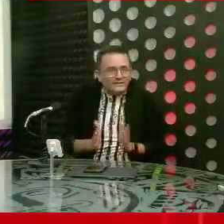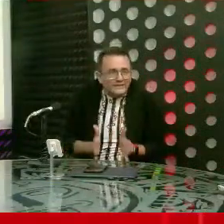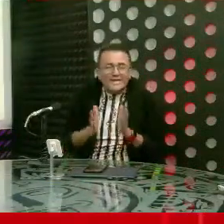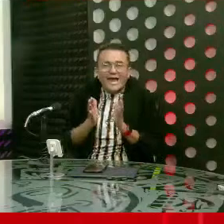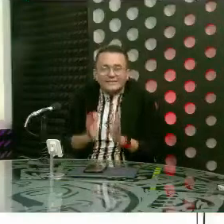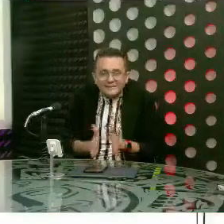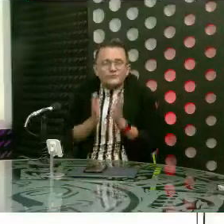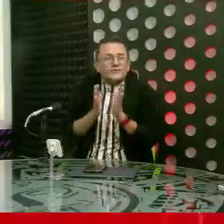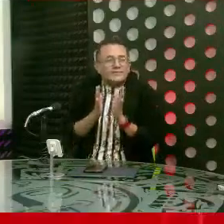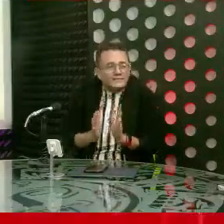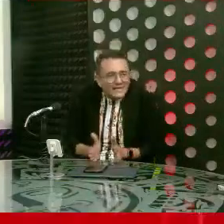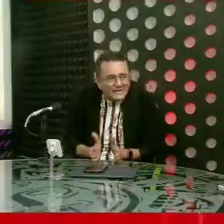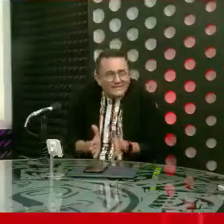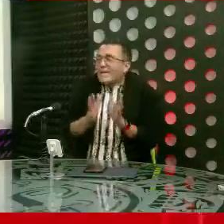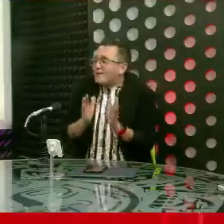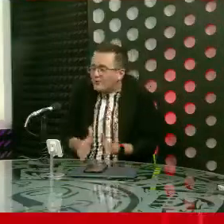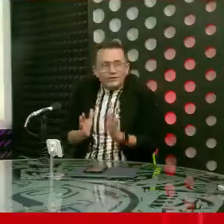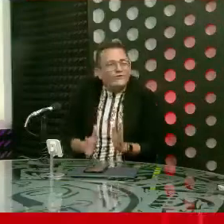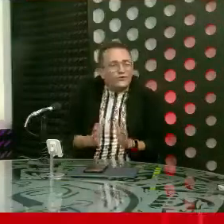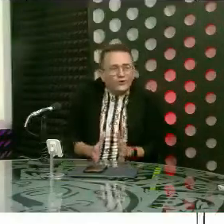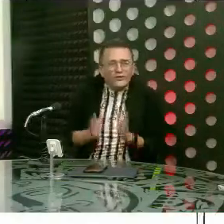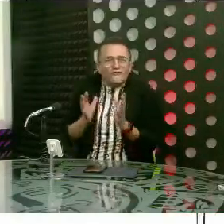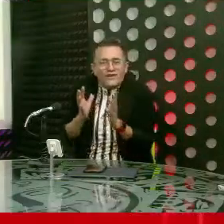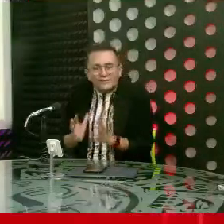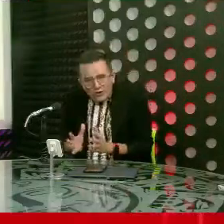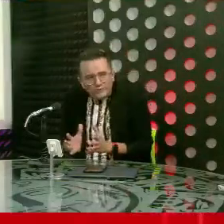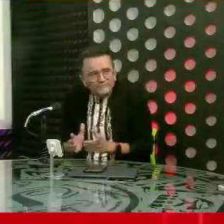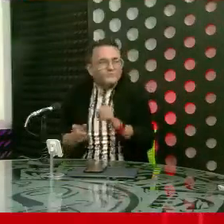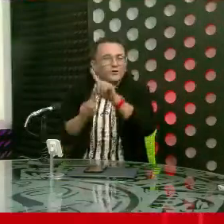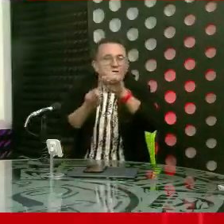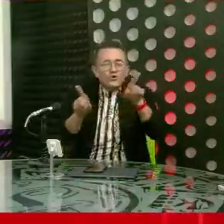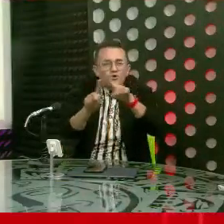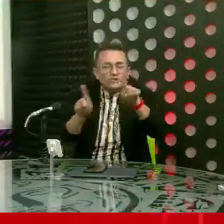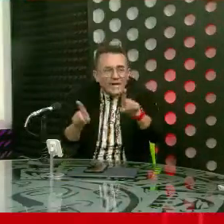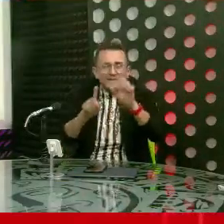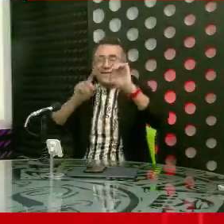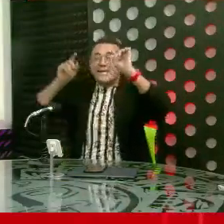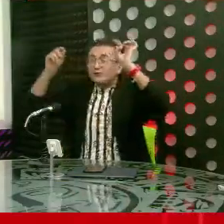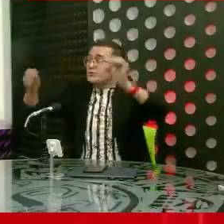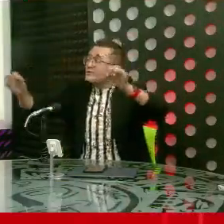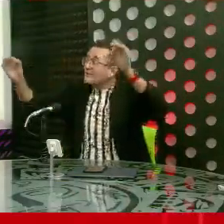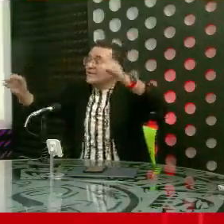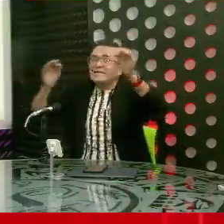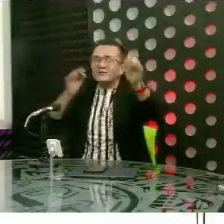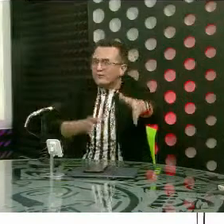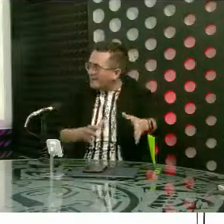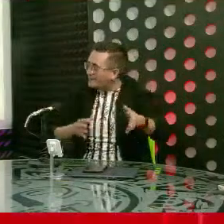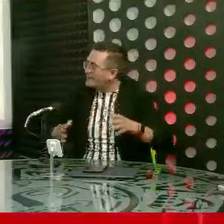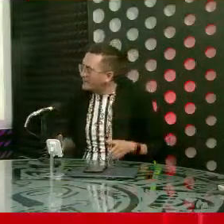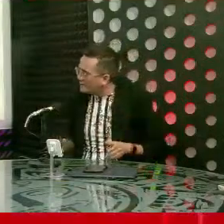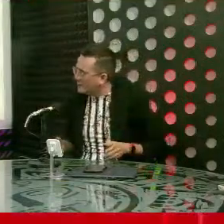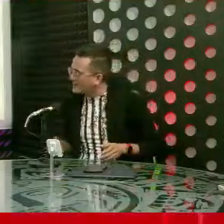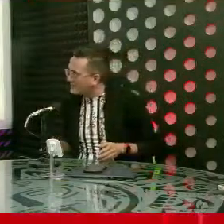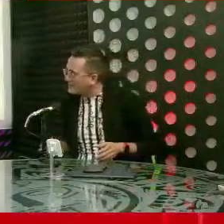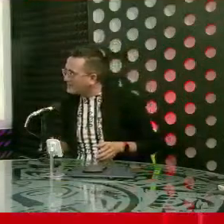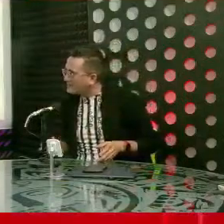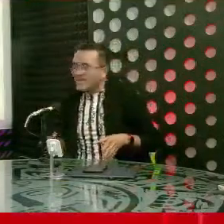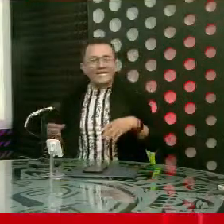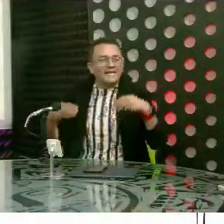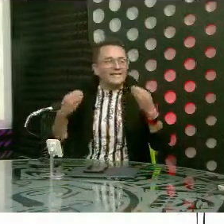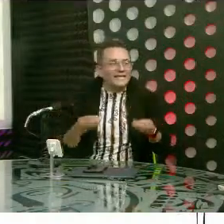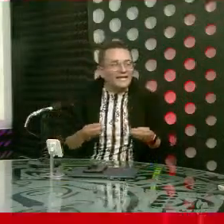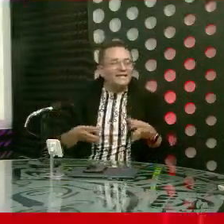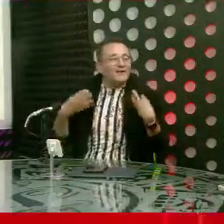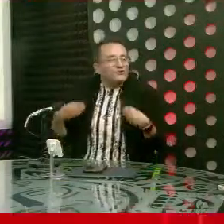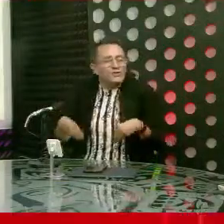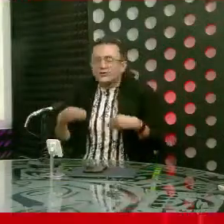donde puedes ir a hacer tus necesidades y no hacer un foco de infección. Mira. Porque no lo saben. Tú les regalas ropa y ¿sabes qué es lo que hacen? La tiran.